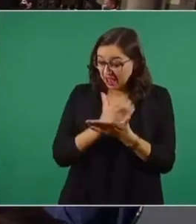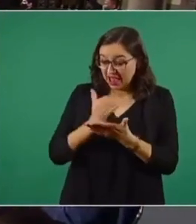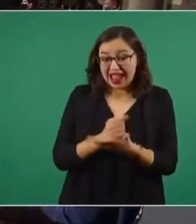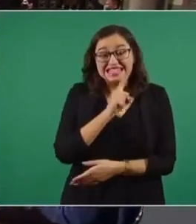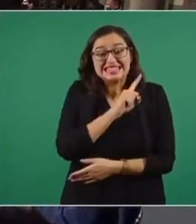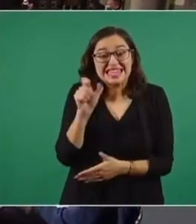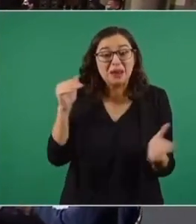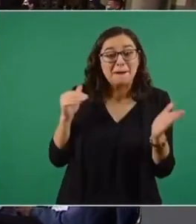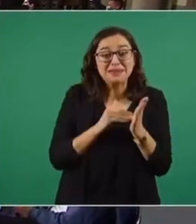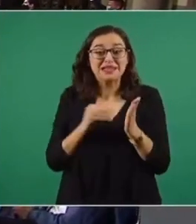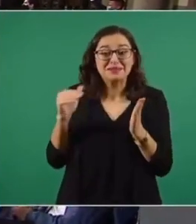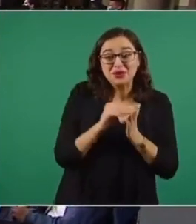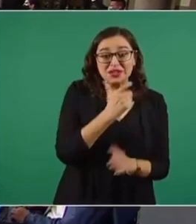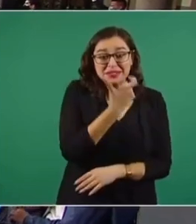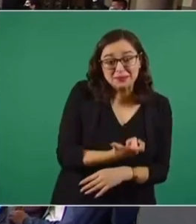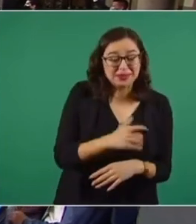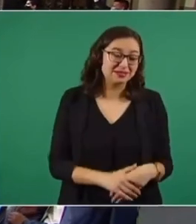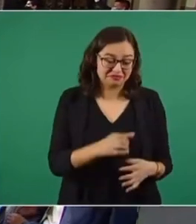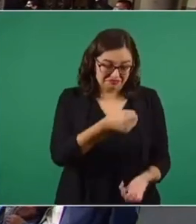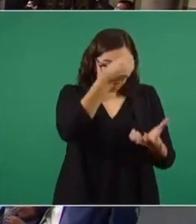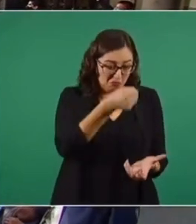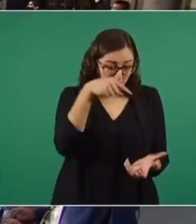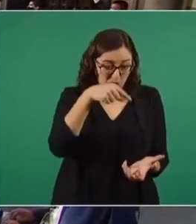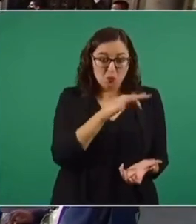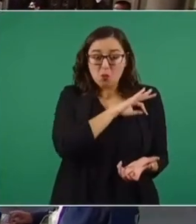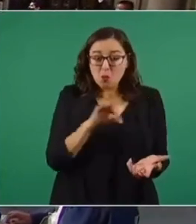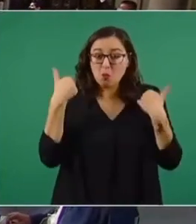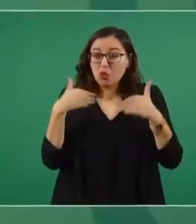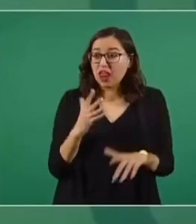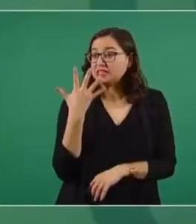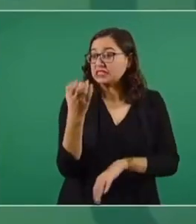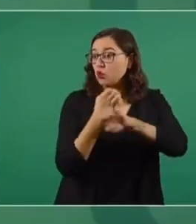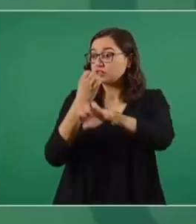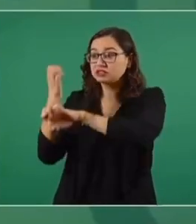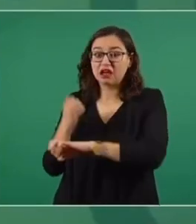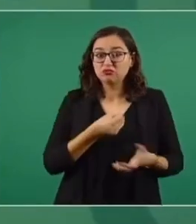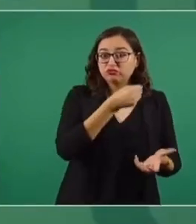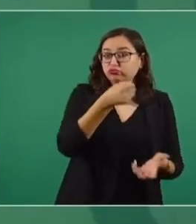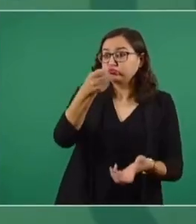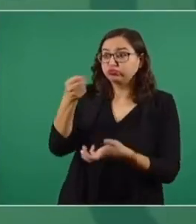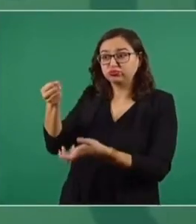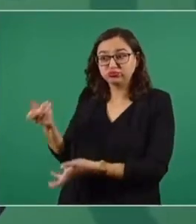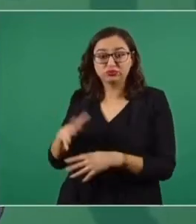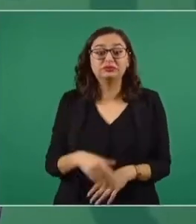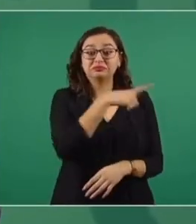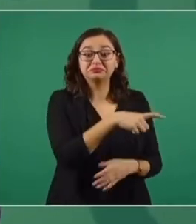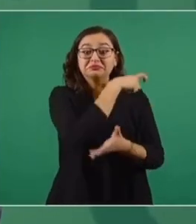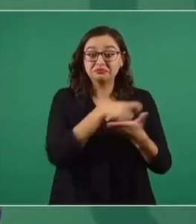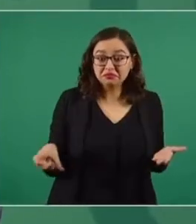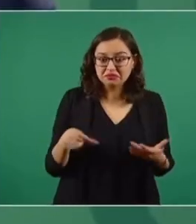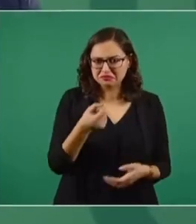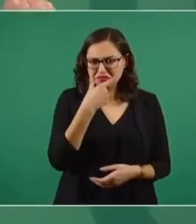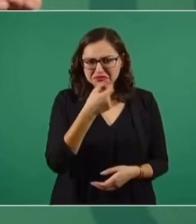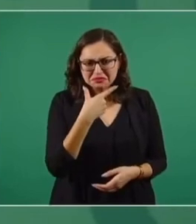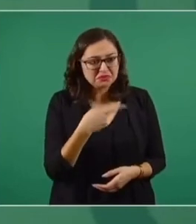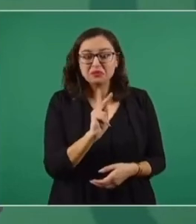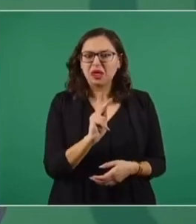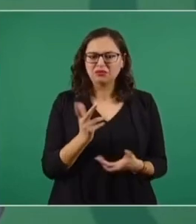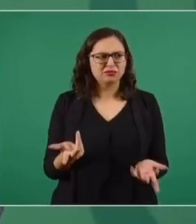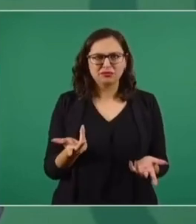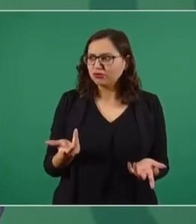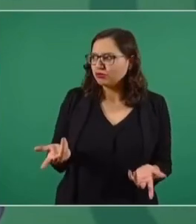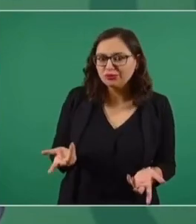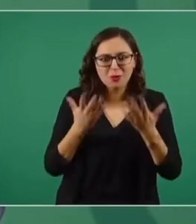Estamos hablando del presupuesto de cinco estados, lo que compraban de medicamentos y no había medicamentos, o adulteraban los